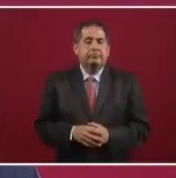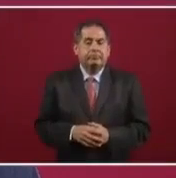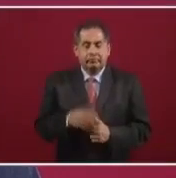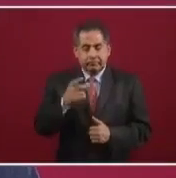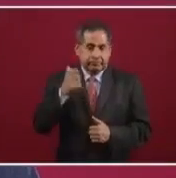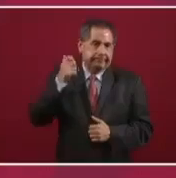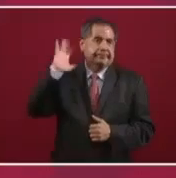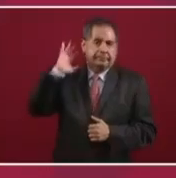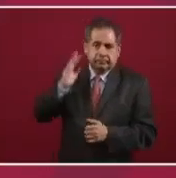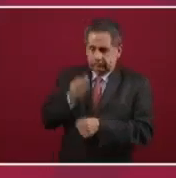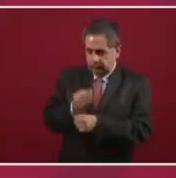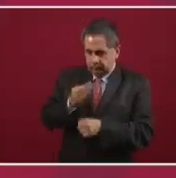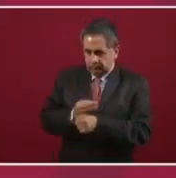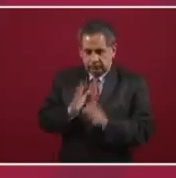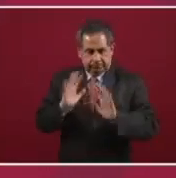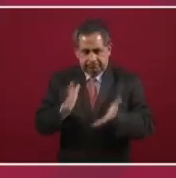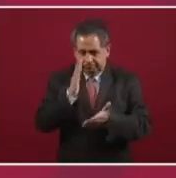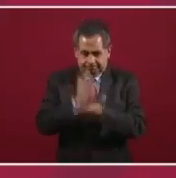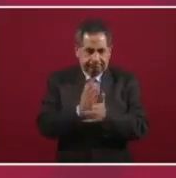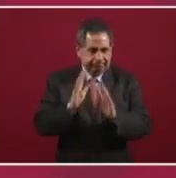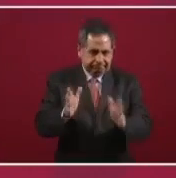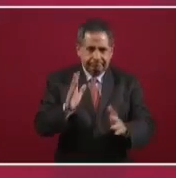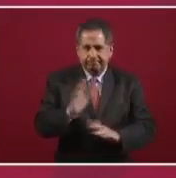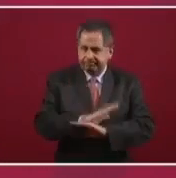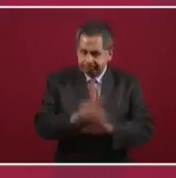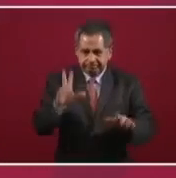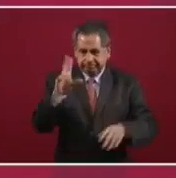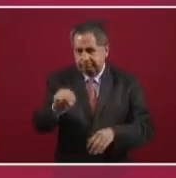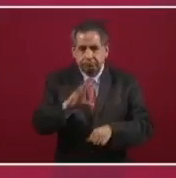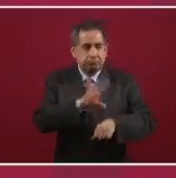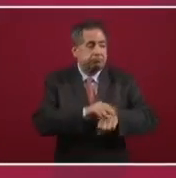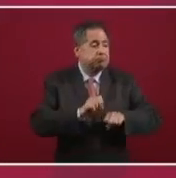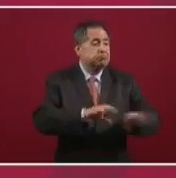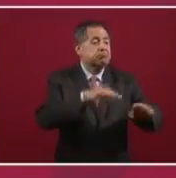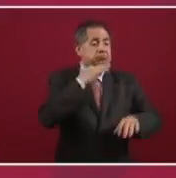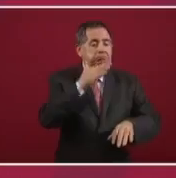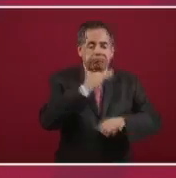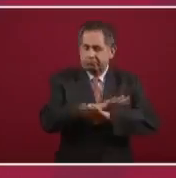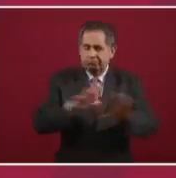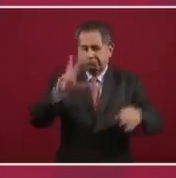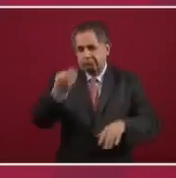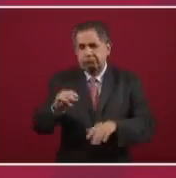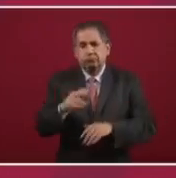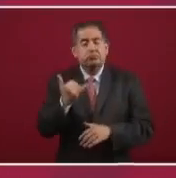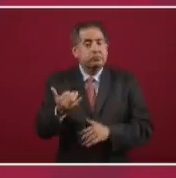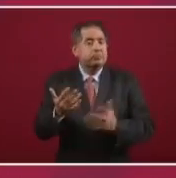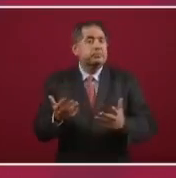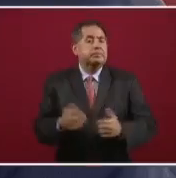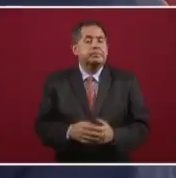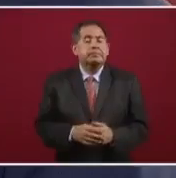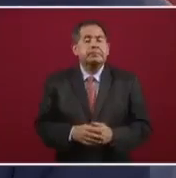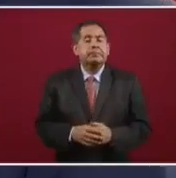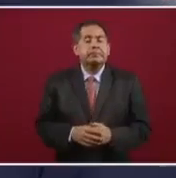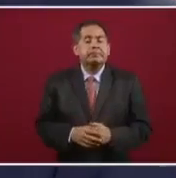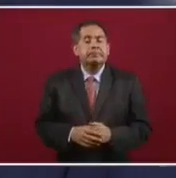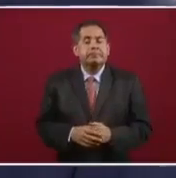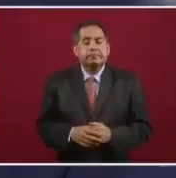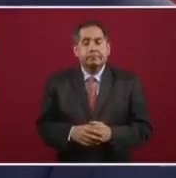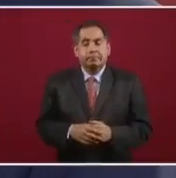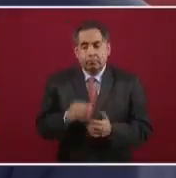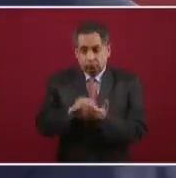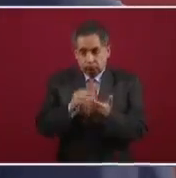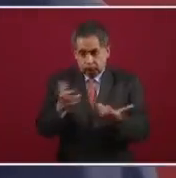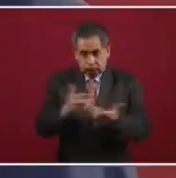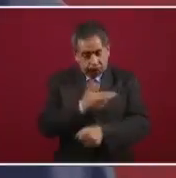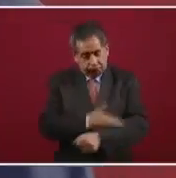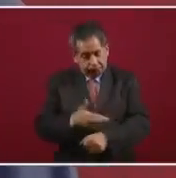Digo era porque ya no se tolera esa corrupción. Y lo que se está